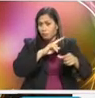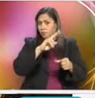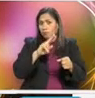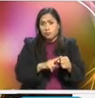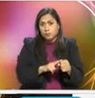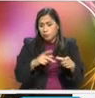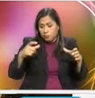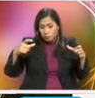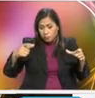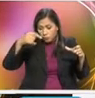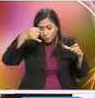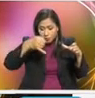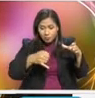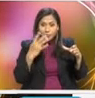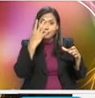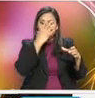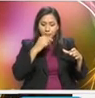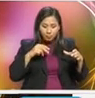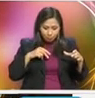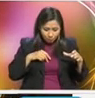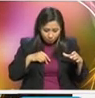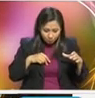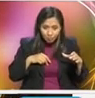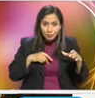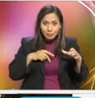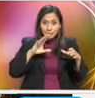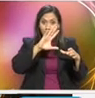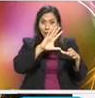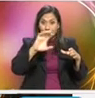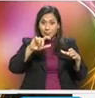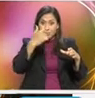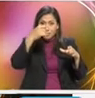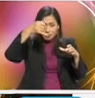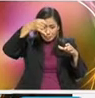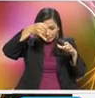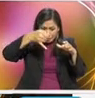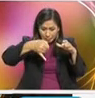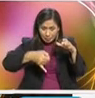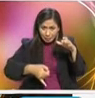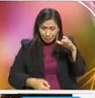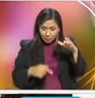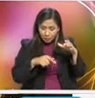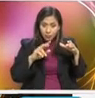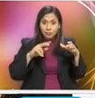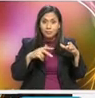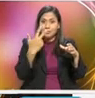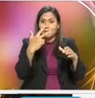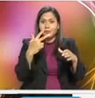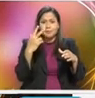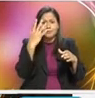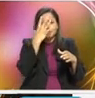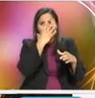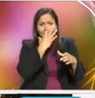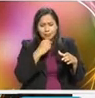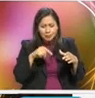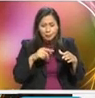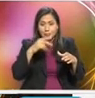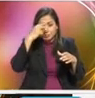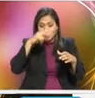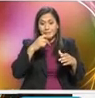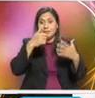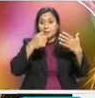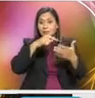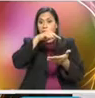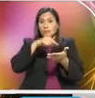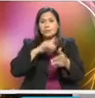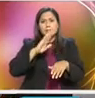que no nada más la belleza del hoyo en sí, con 512 metros de profundidad, es la 13ª maravilla de México y el 6º lugar más